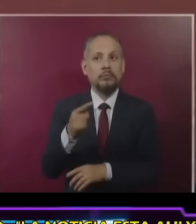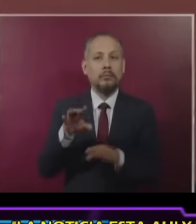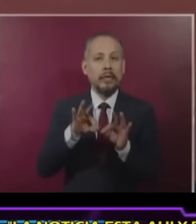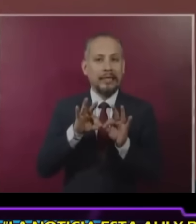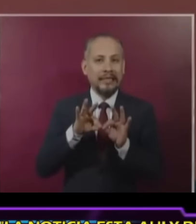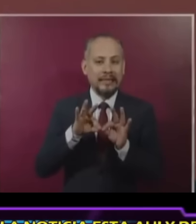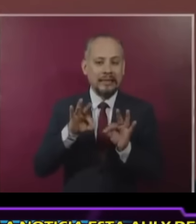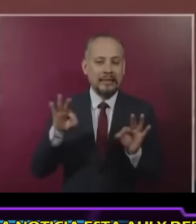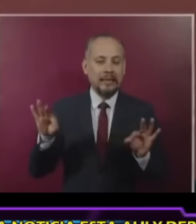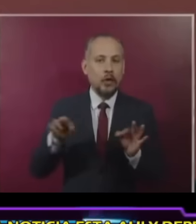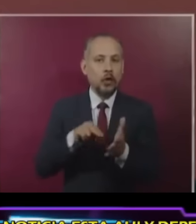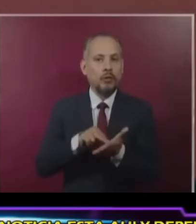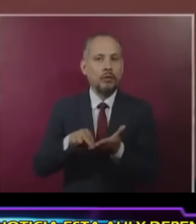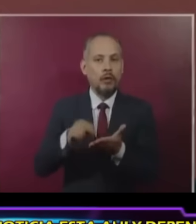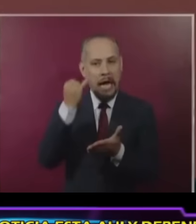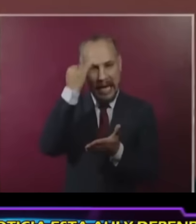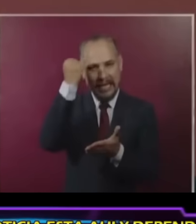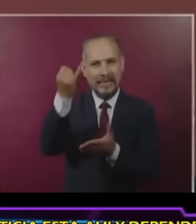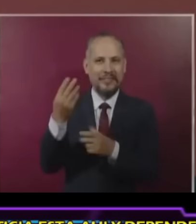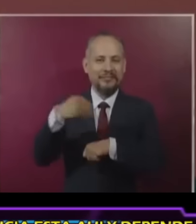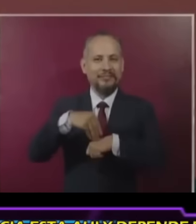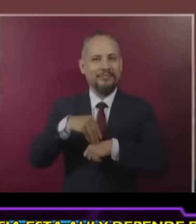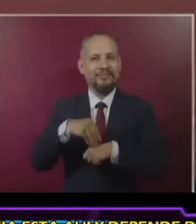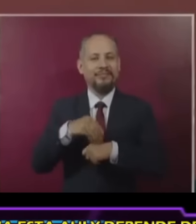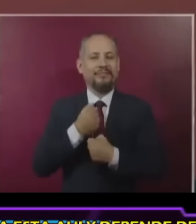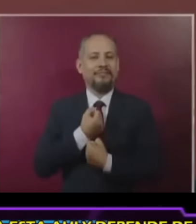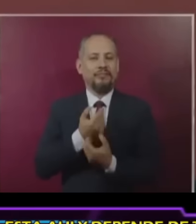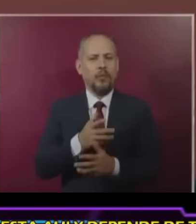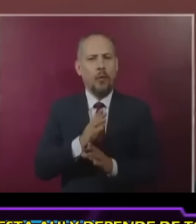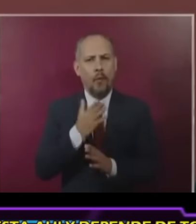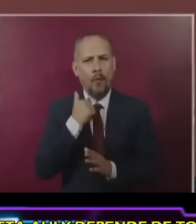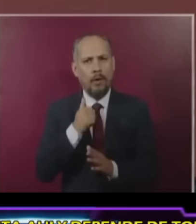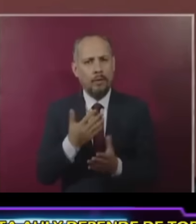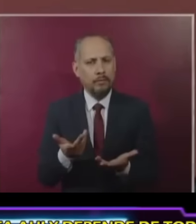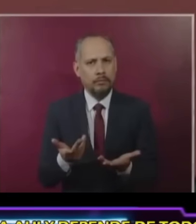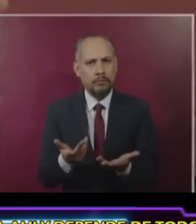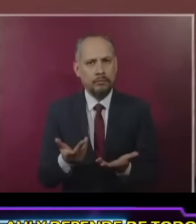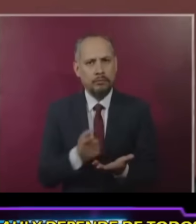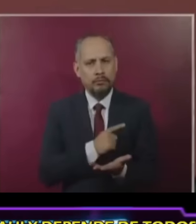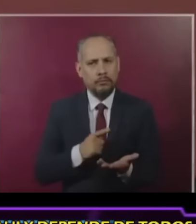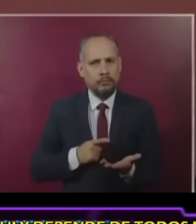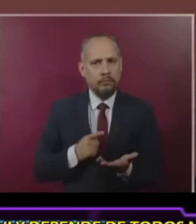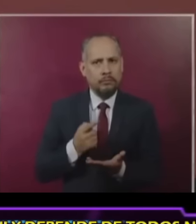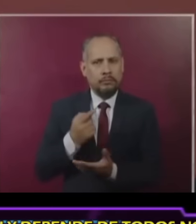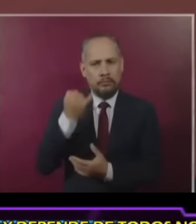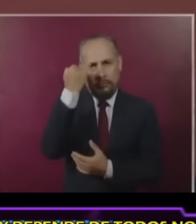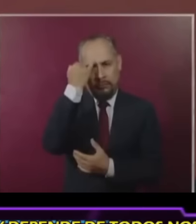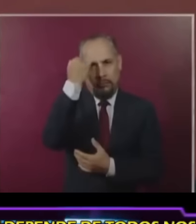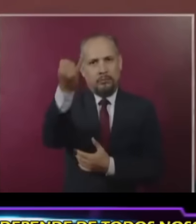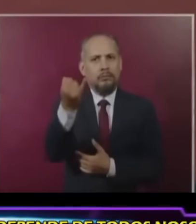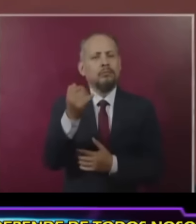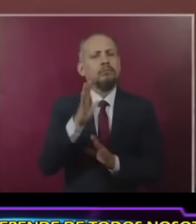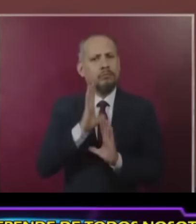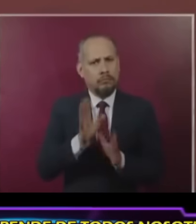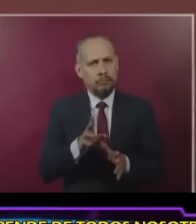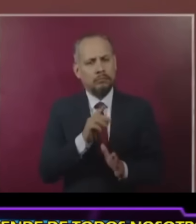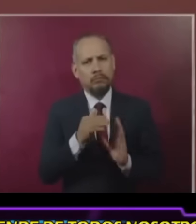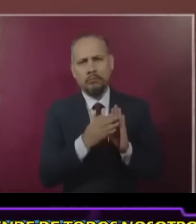ha hecho de este movimiento un movimiento imparable cuál fue ese método primero